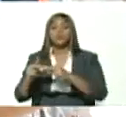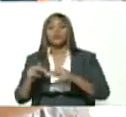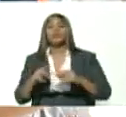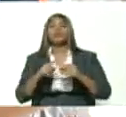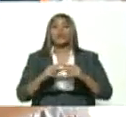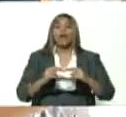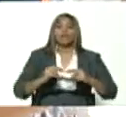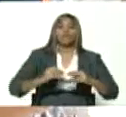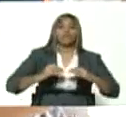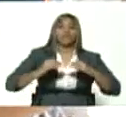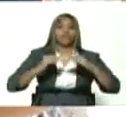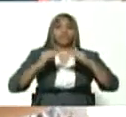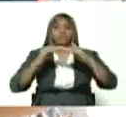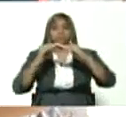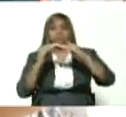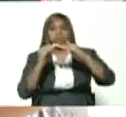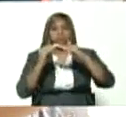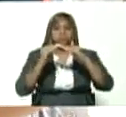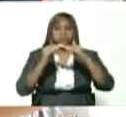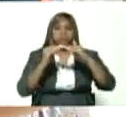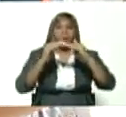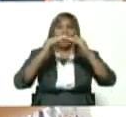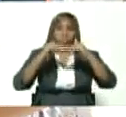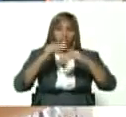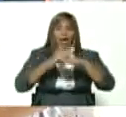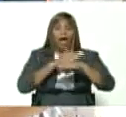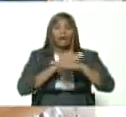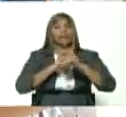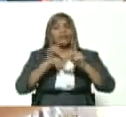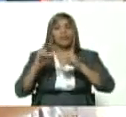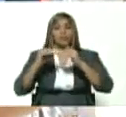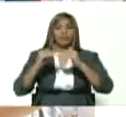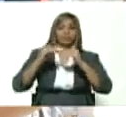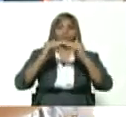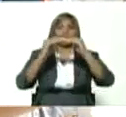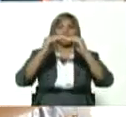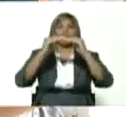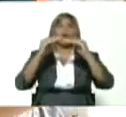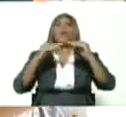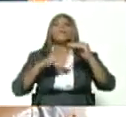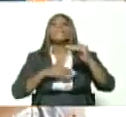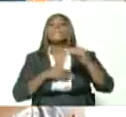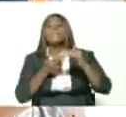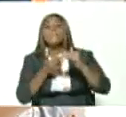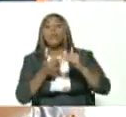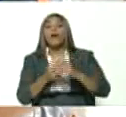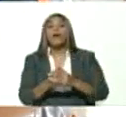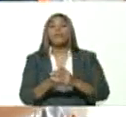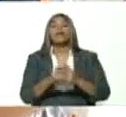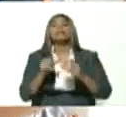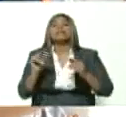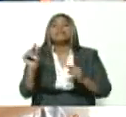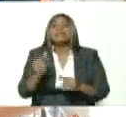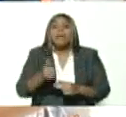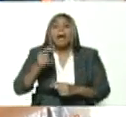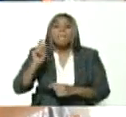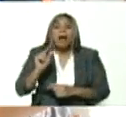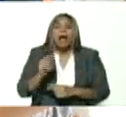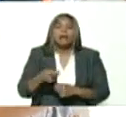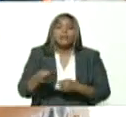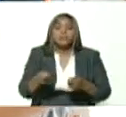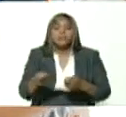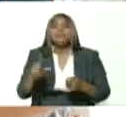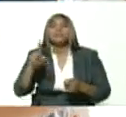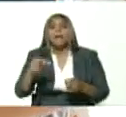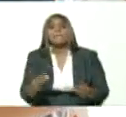levantamiento de estas losas. Estas grúas, digamos, nos permitieron, por supuesto, abaratar los costos, pero además asumir el